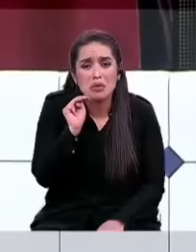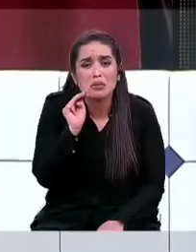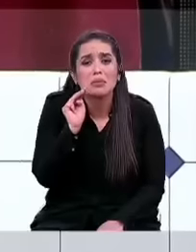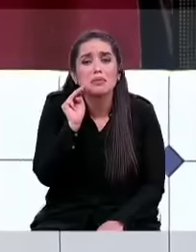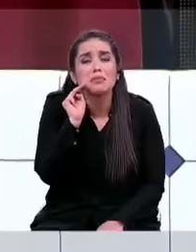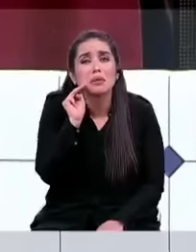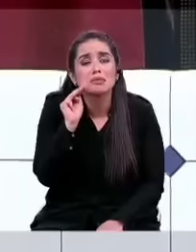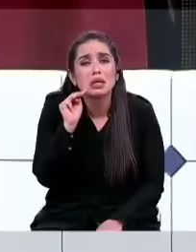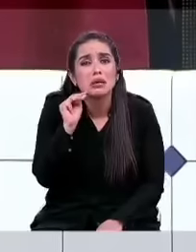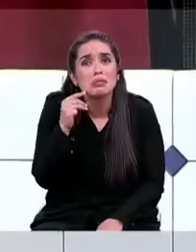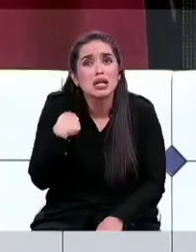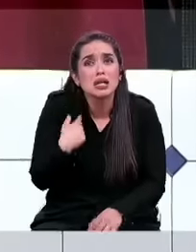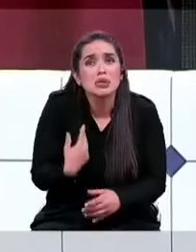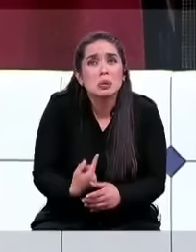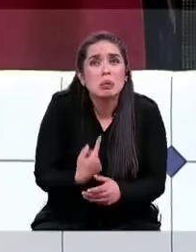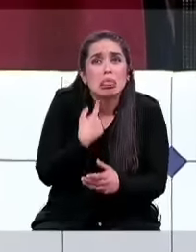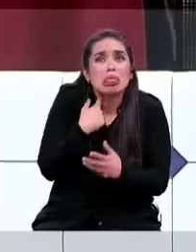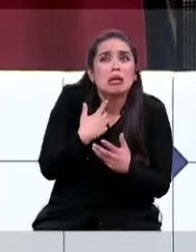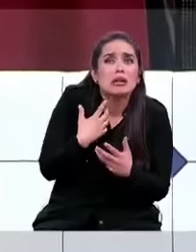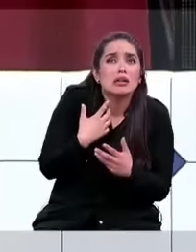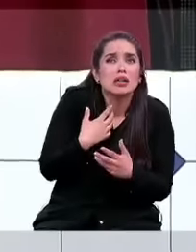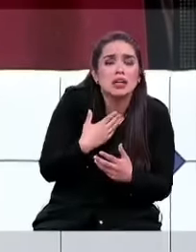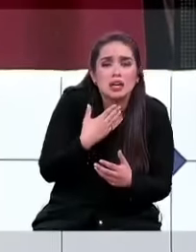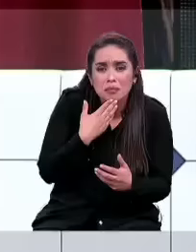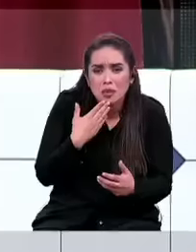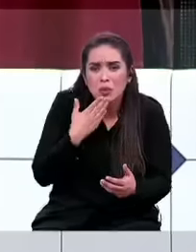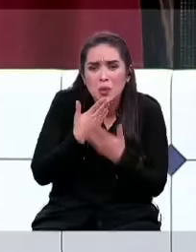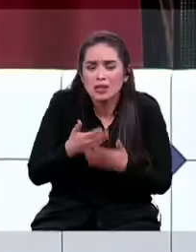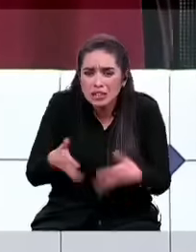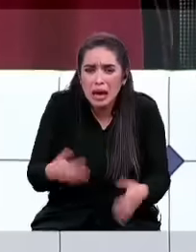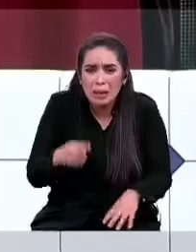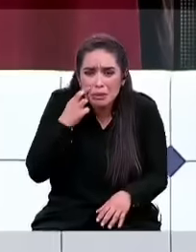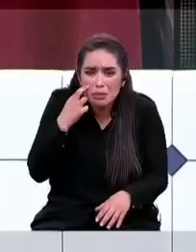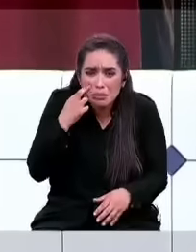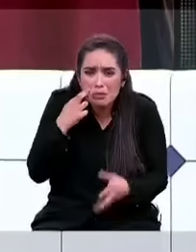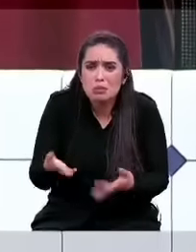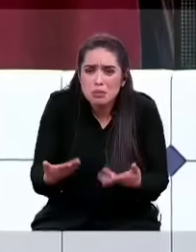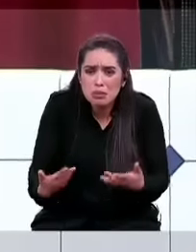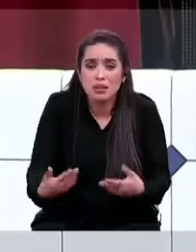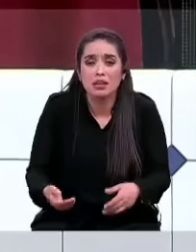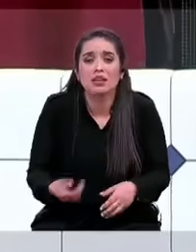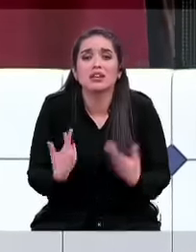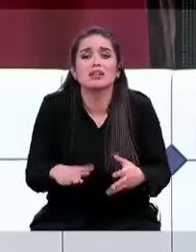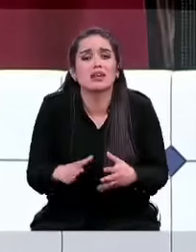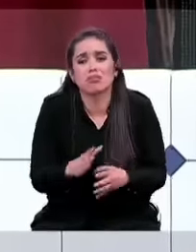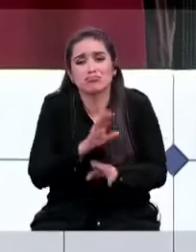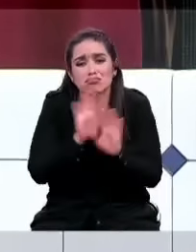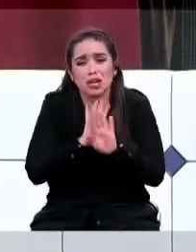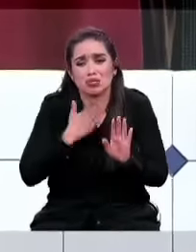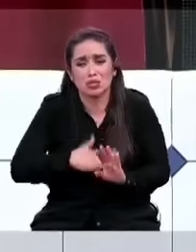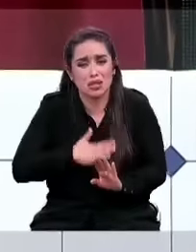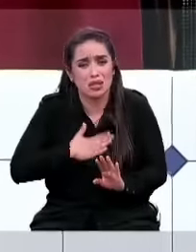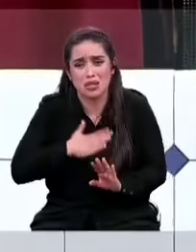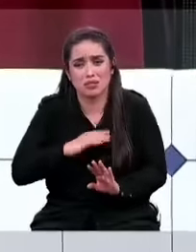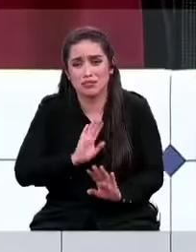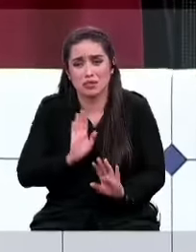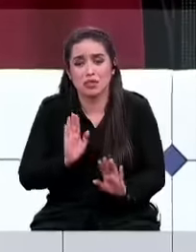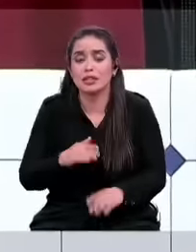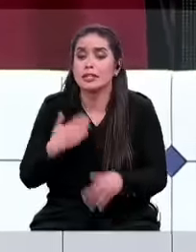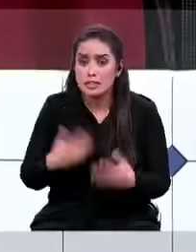es que usted me intimida, pues! ¡Ay, cuánto te has dado, mierda! ¡Ya! ¡Ajá, pipí! ¡Que se me pasó! ¡Hijo, voy a perder la paciencia!